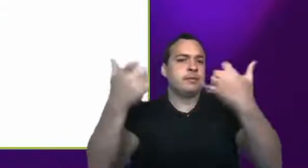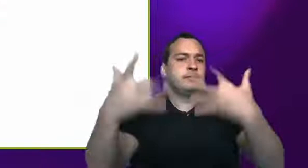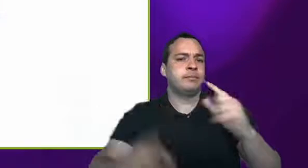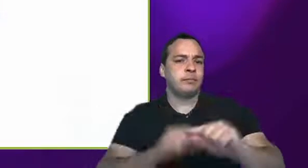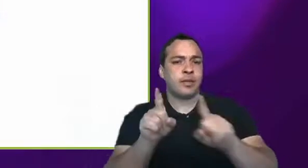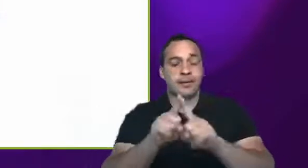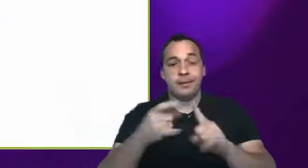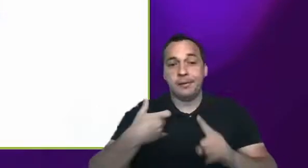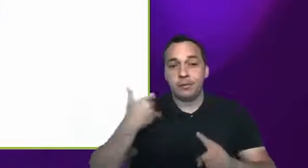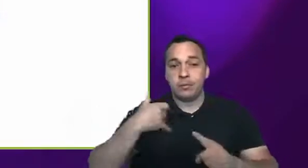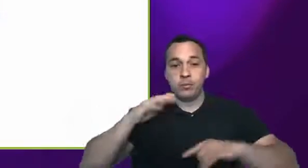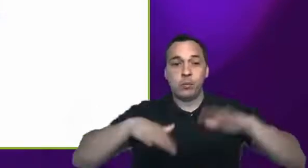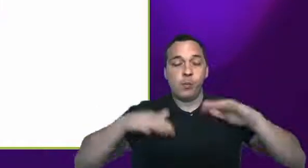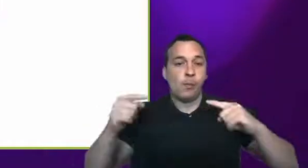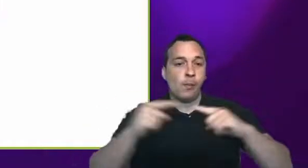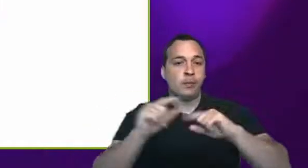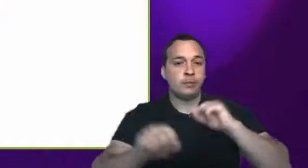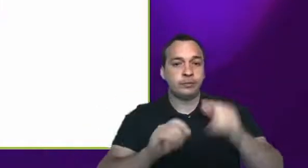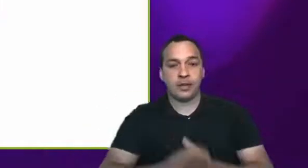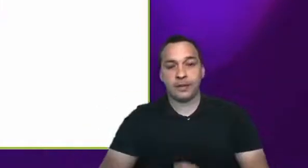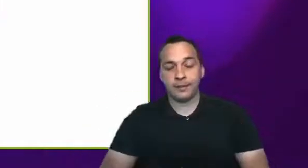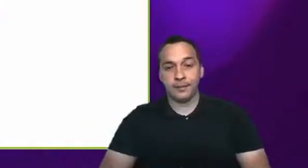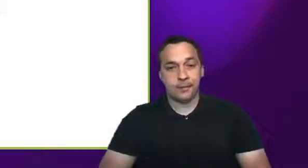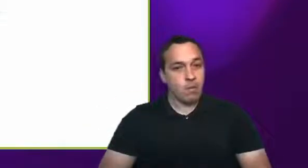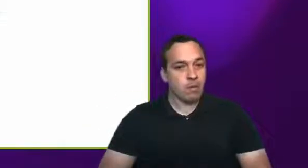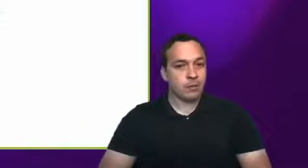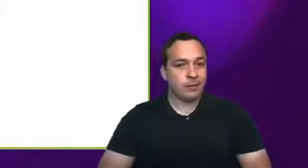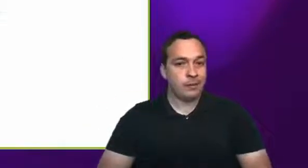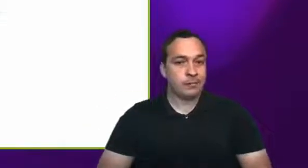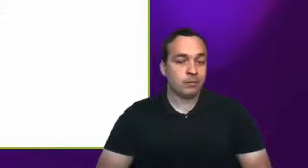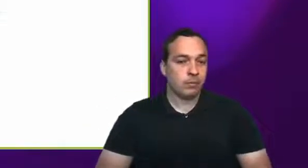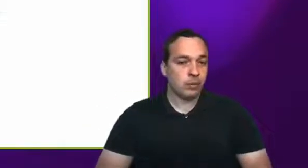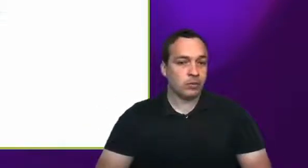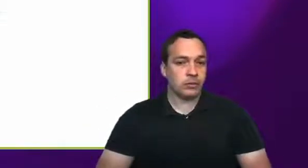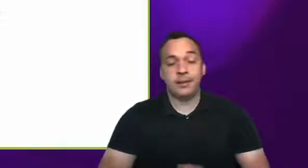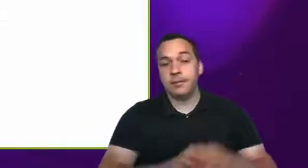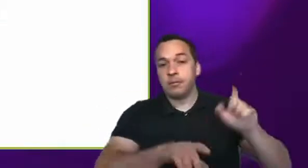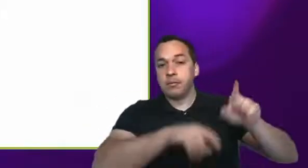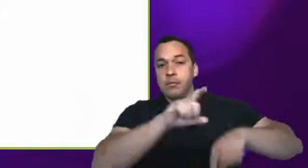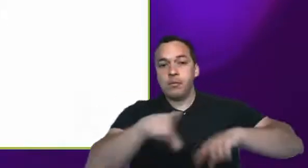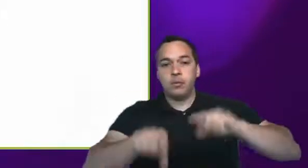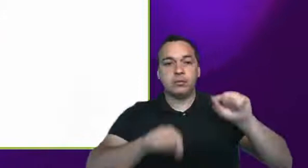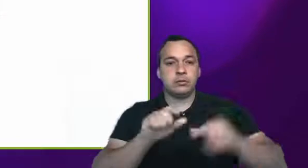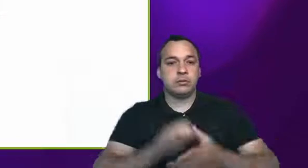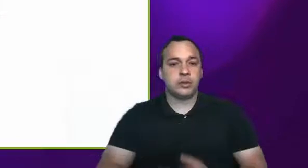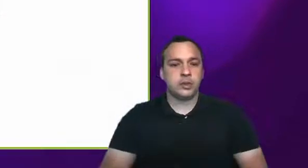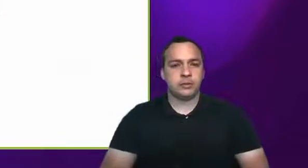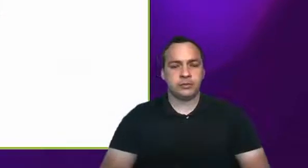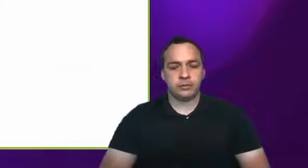edad es un factor relativo, pero bastante, digamos,